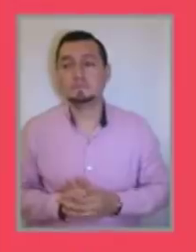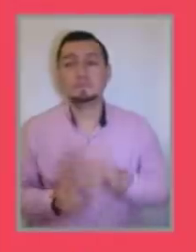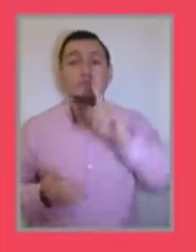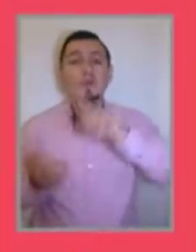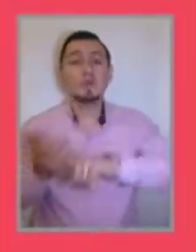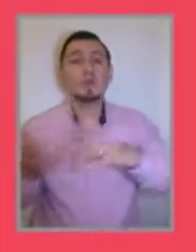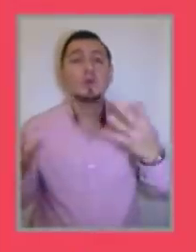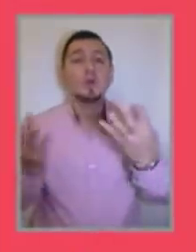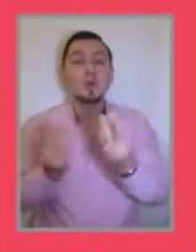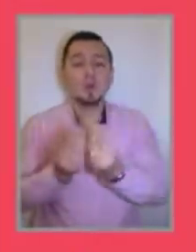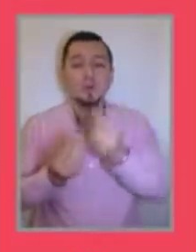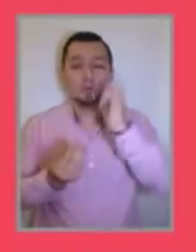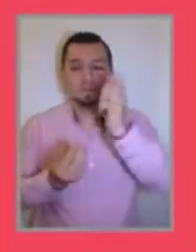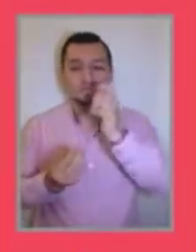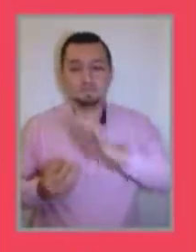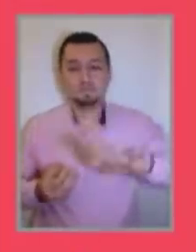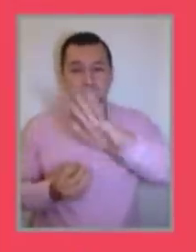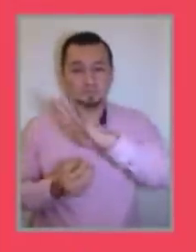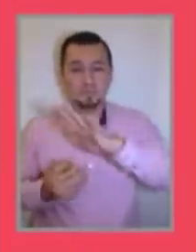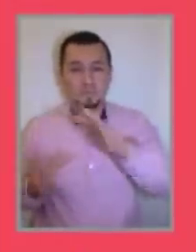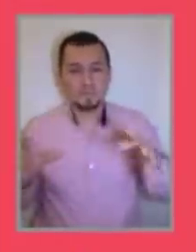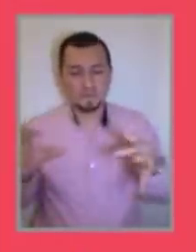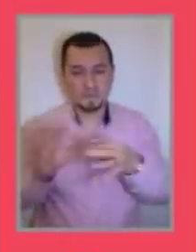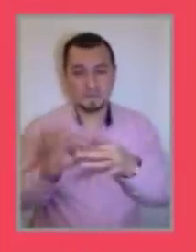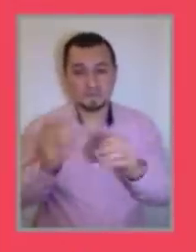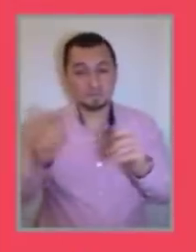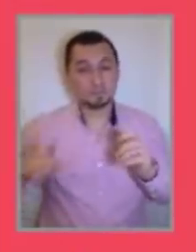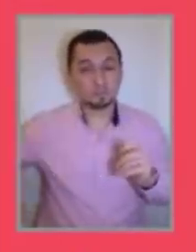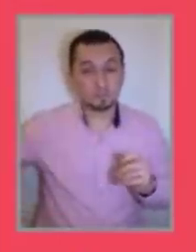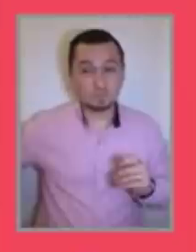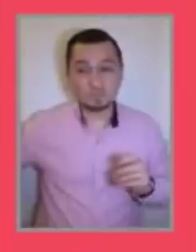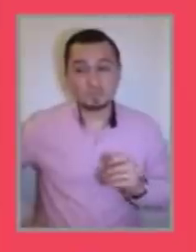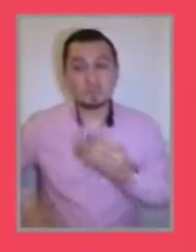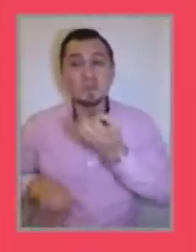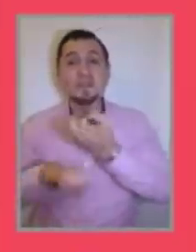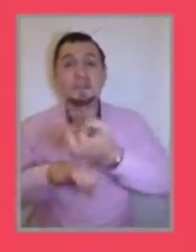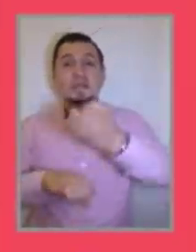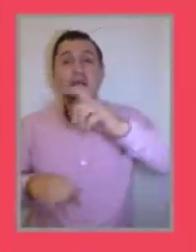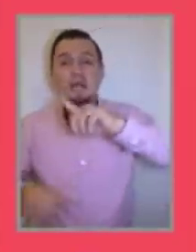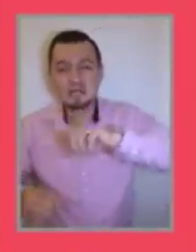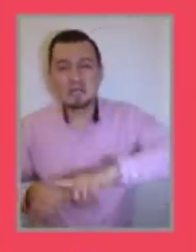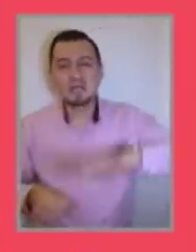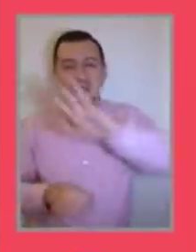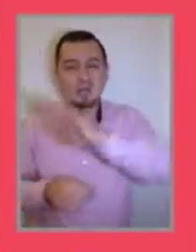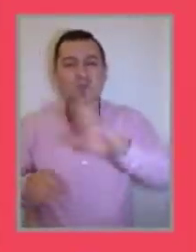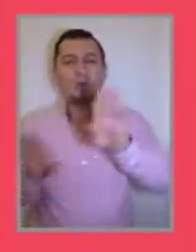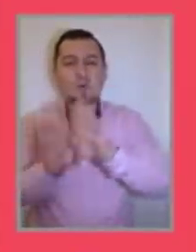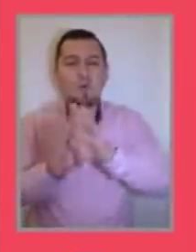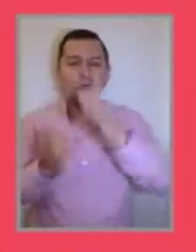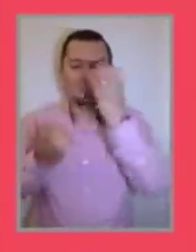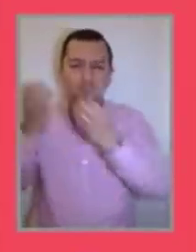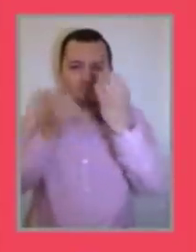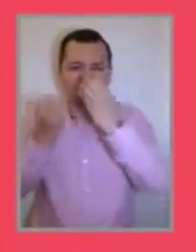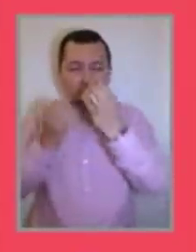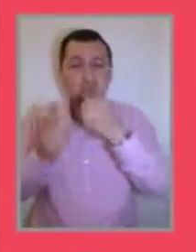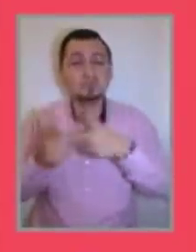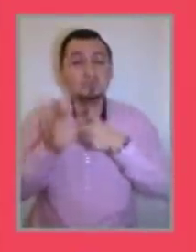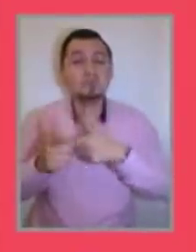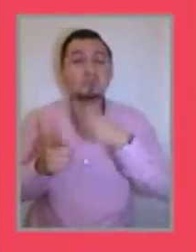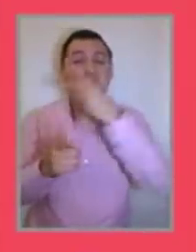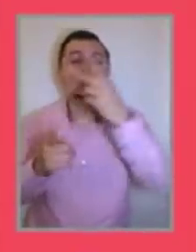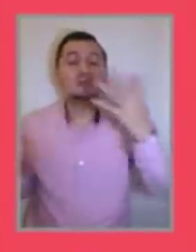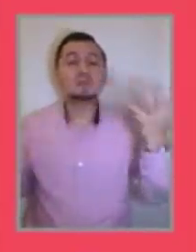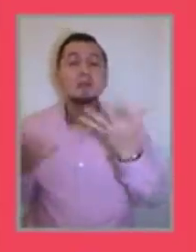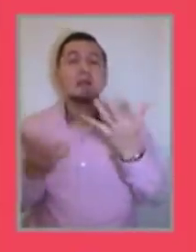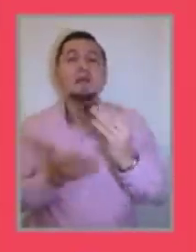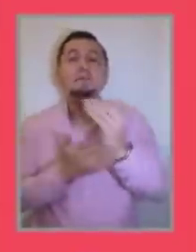construida por los gobiernos estatales de cómo se podría hacer un ajuste en el presupuesto para evitar que los estados reciban menos